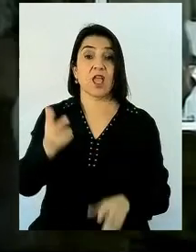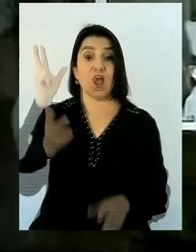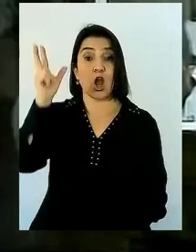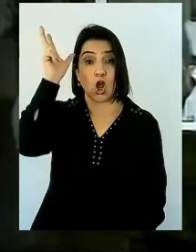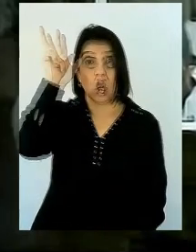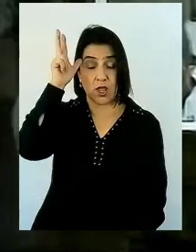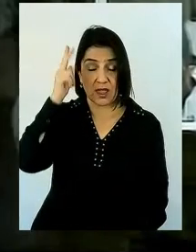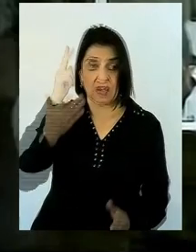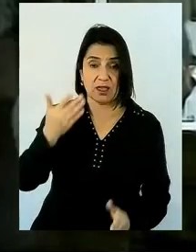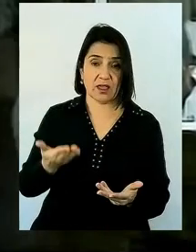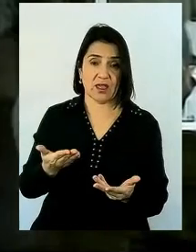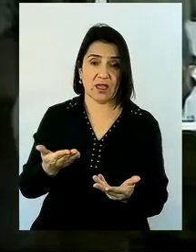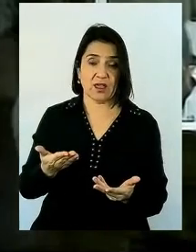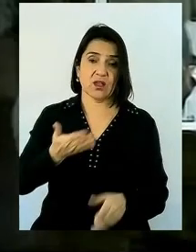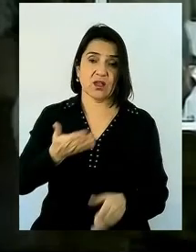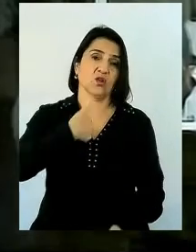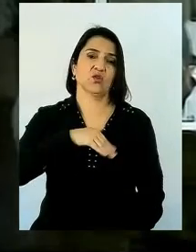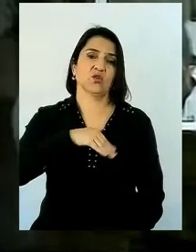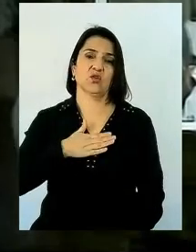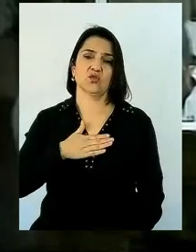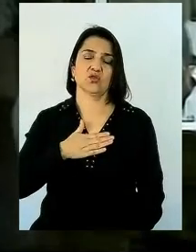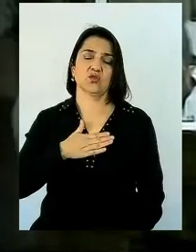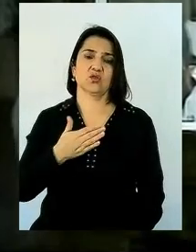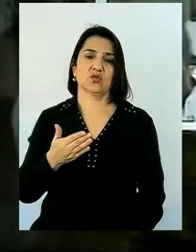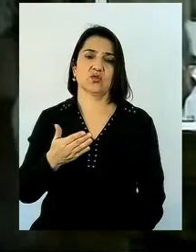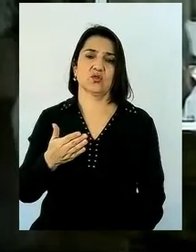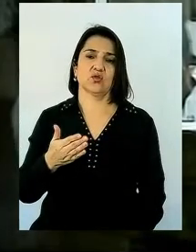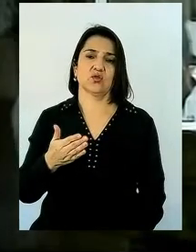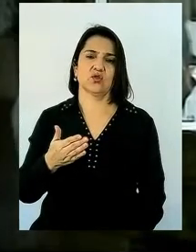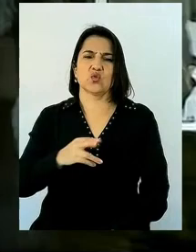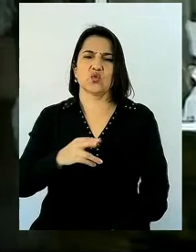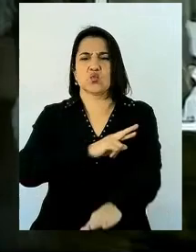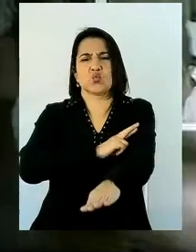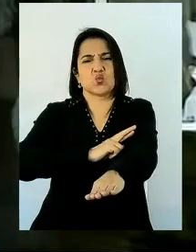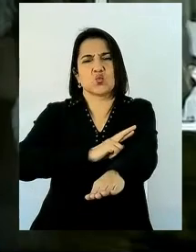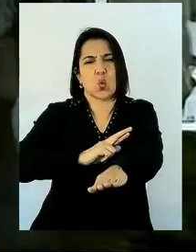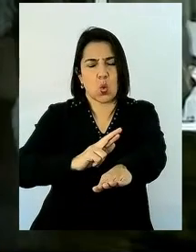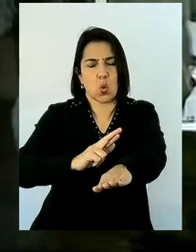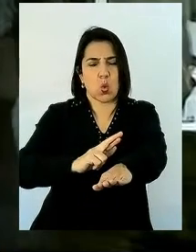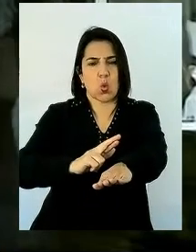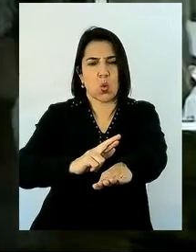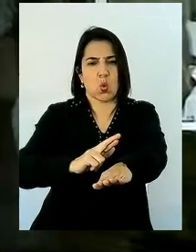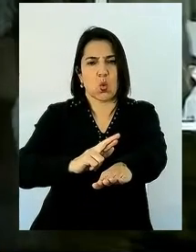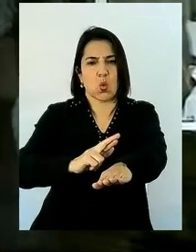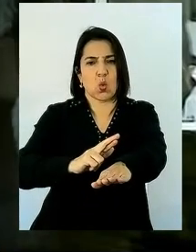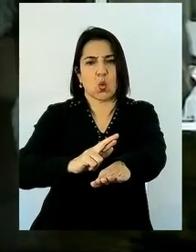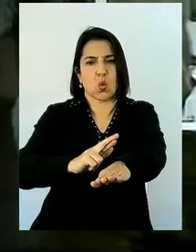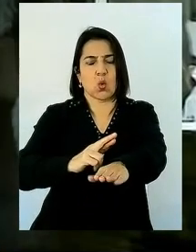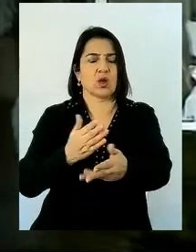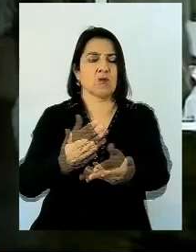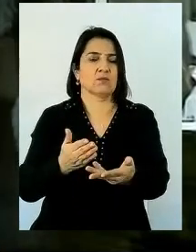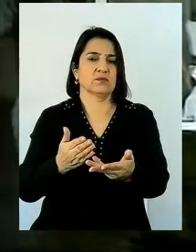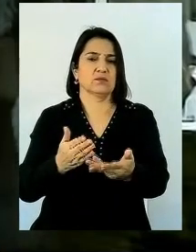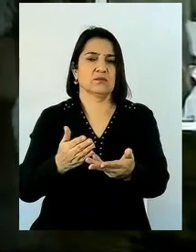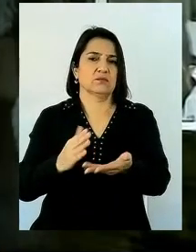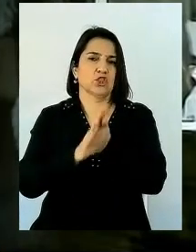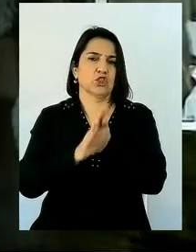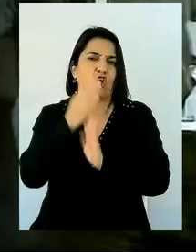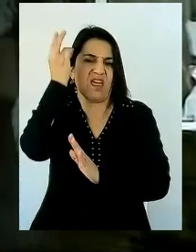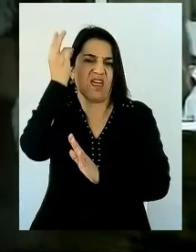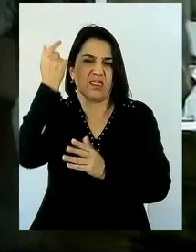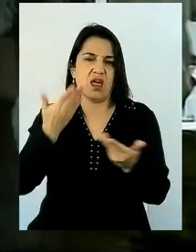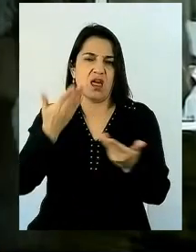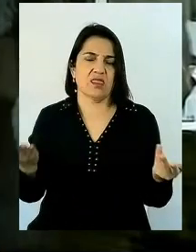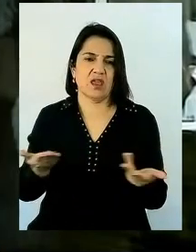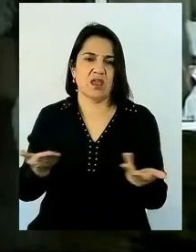nosotros nos situamos al extremo sur, tal vez, de toda una lógica que tiene que ver con cómo mejorar nuestras ciudades,